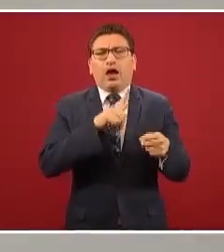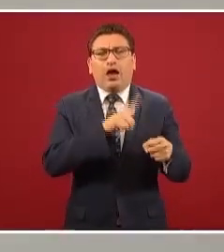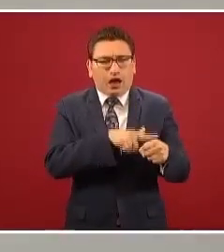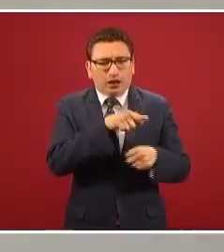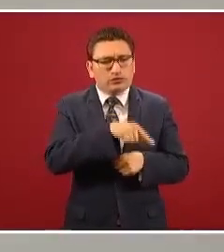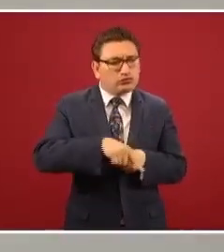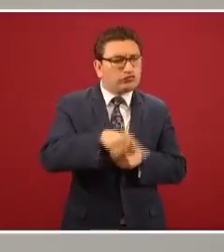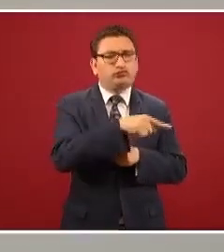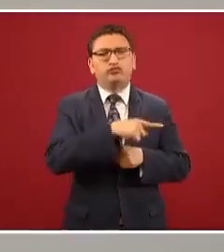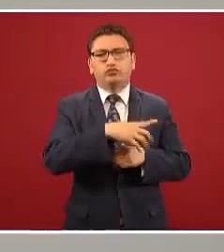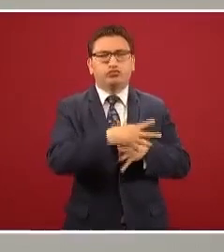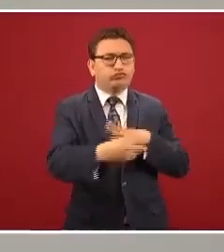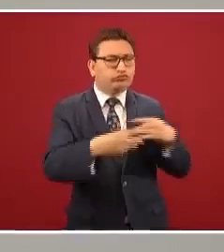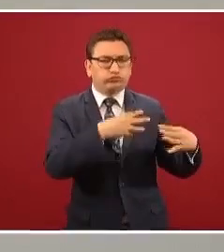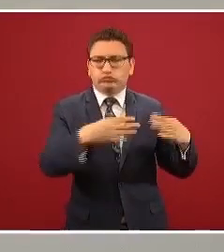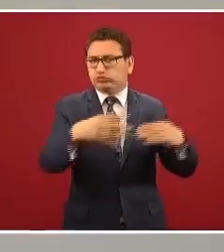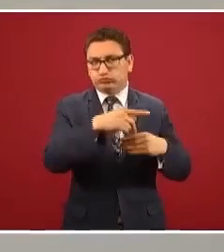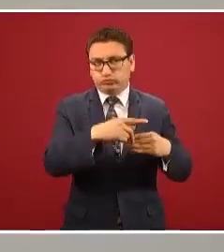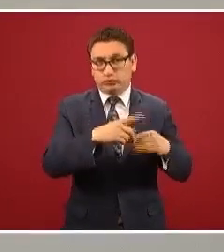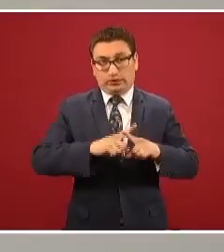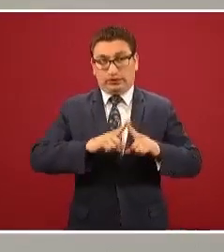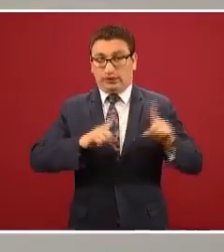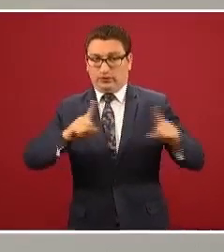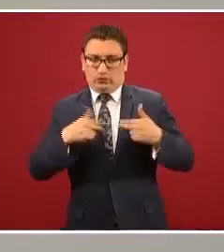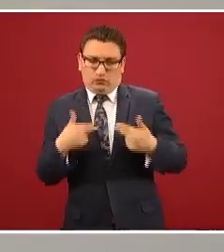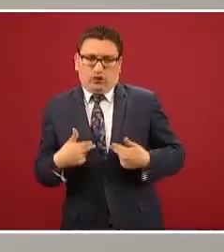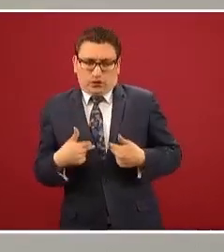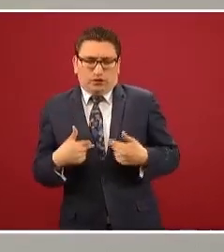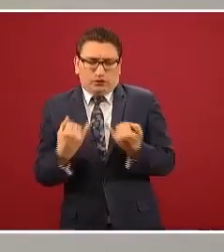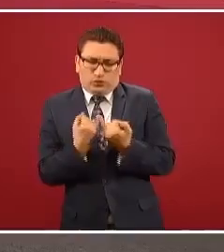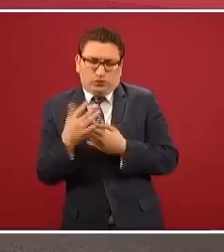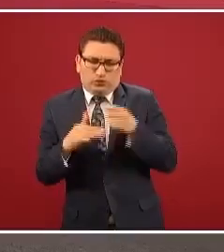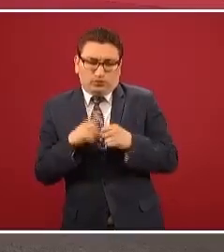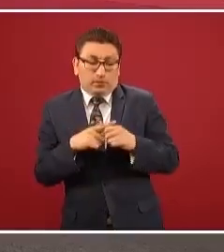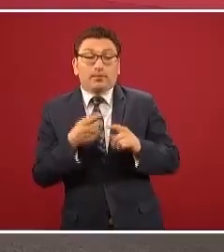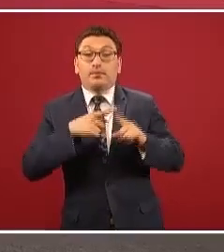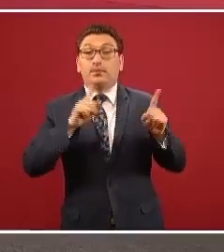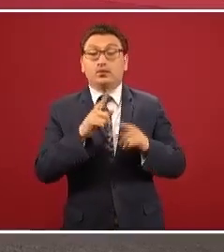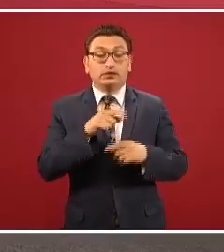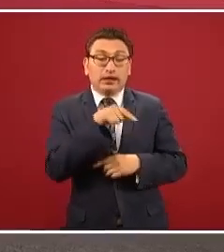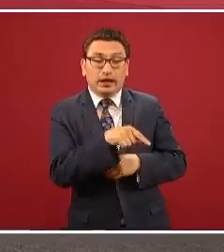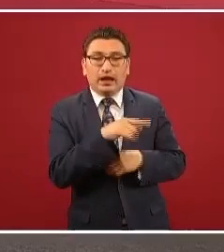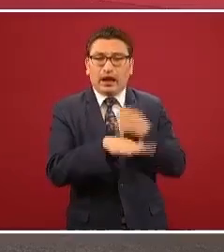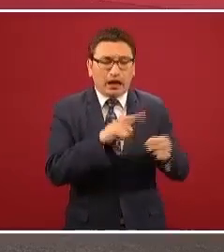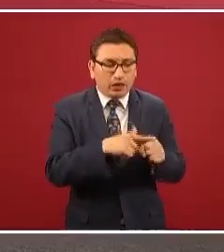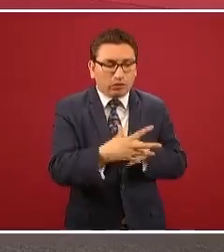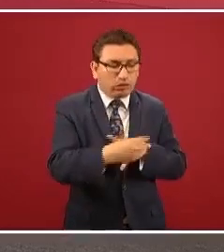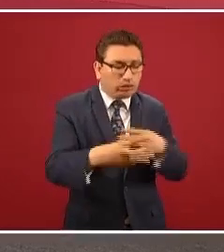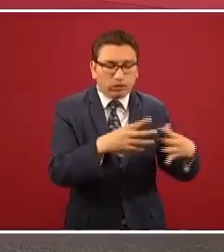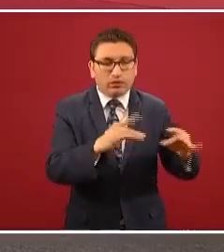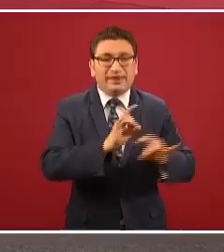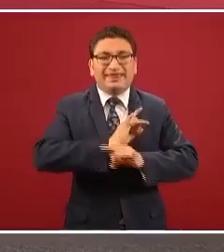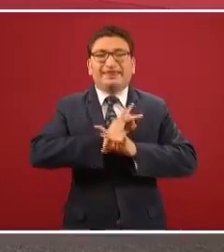especies animales distintas al humano, por supuesto el humano es parte del reino animal, pero eventualmente logran